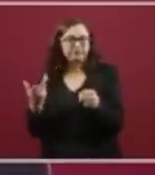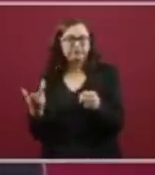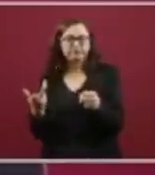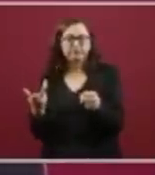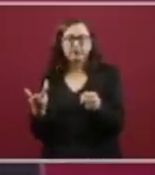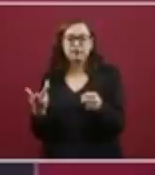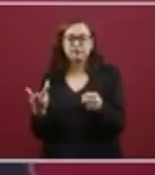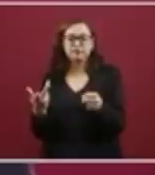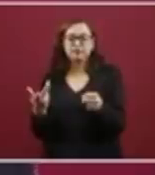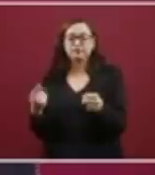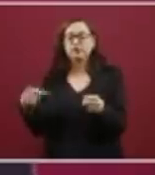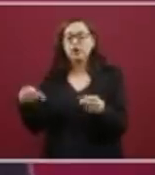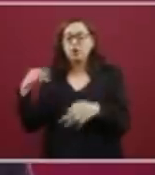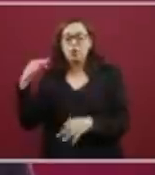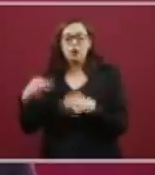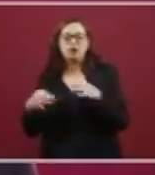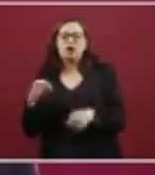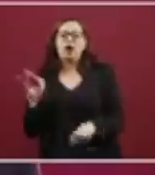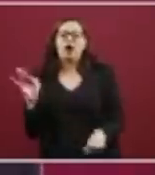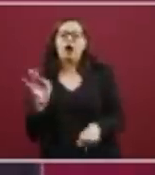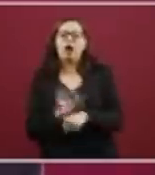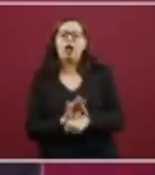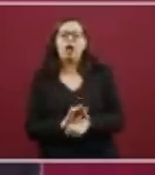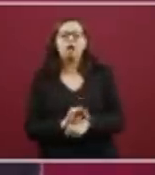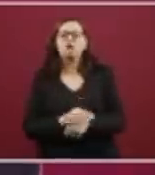el mismo día salen,